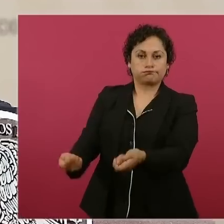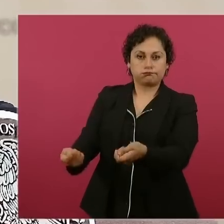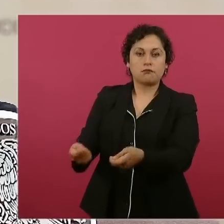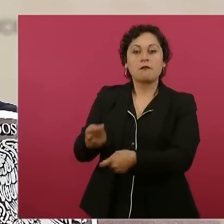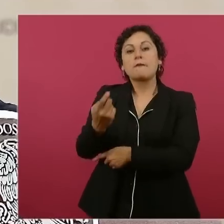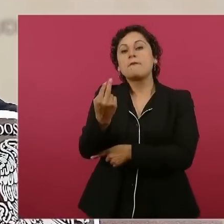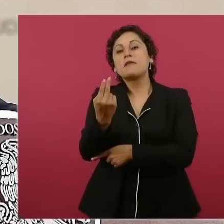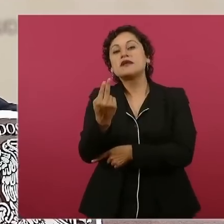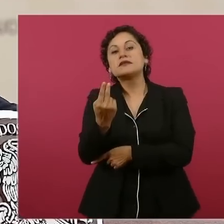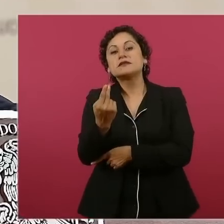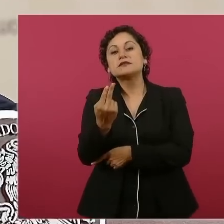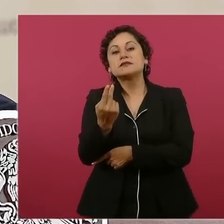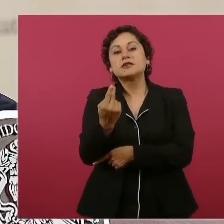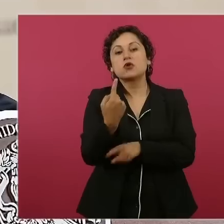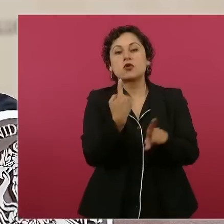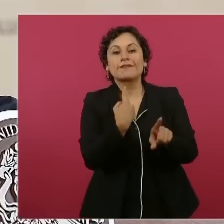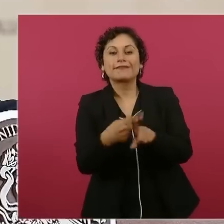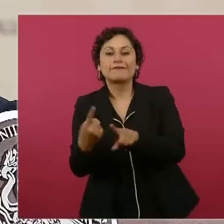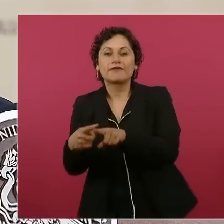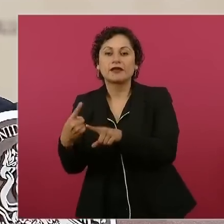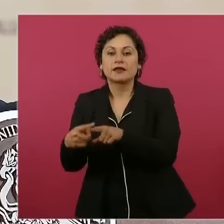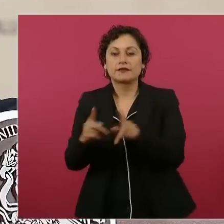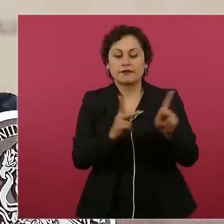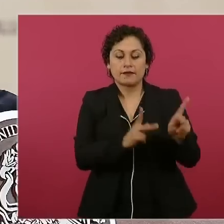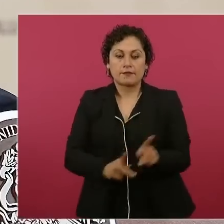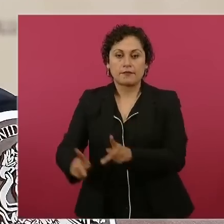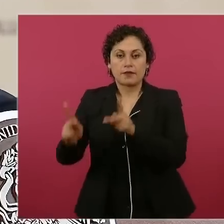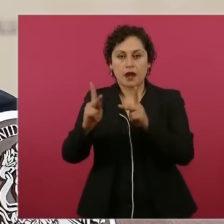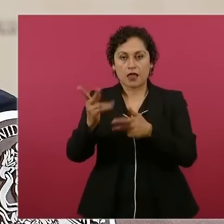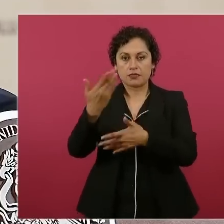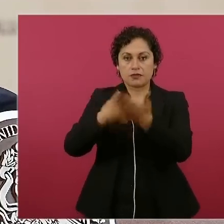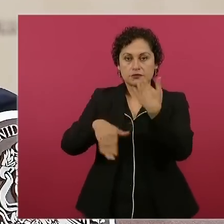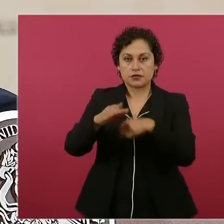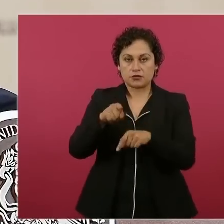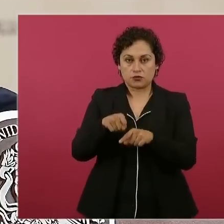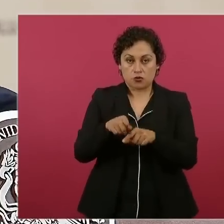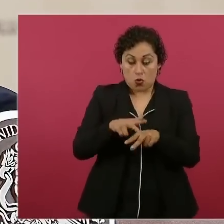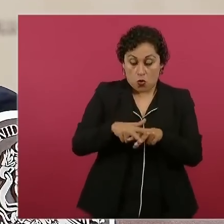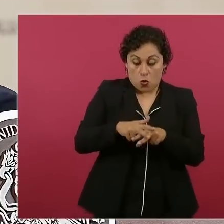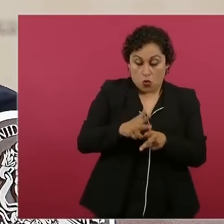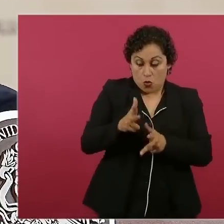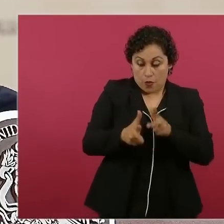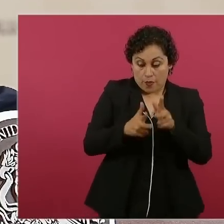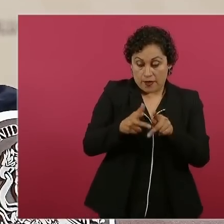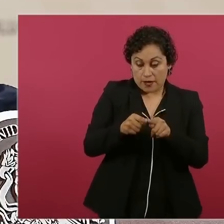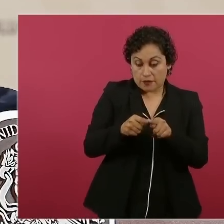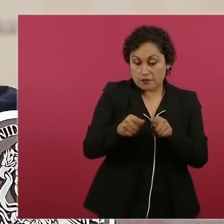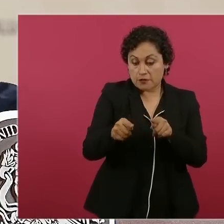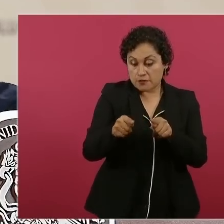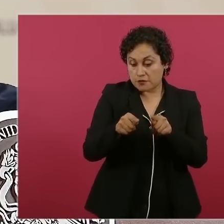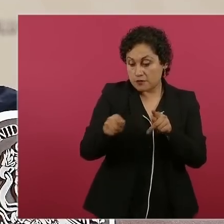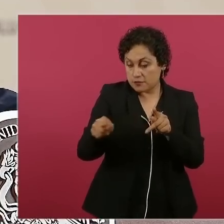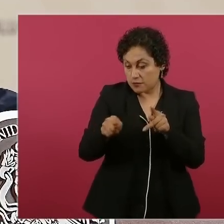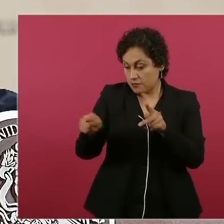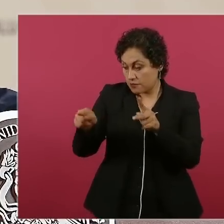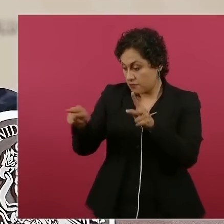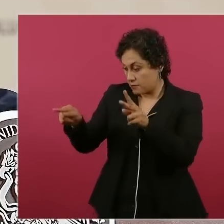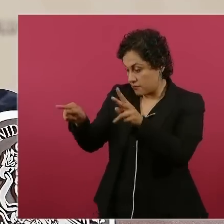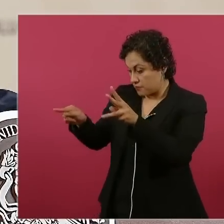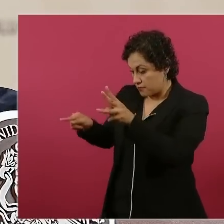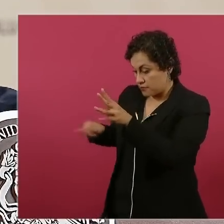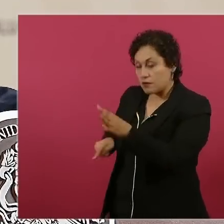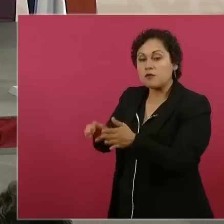planes de desarrollo por donde pasa el tren. O sea, Tulum va a tener su